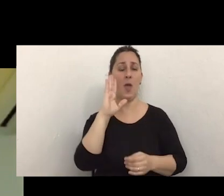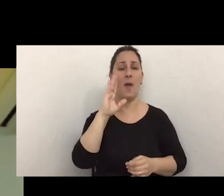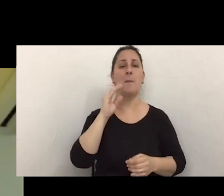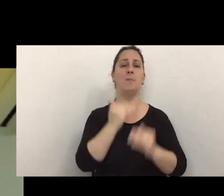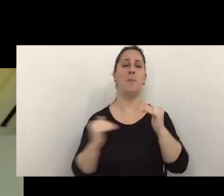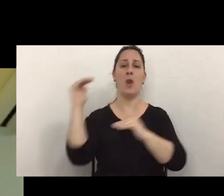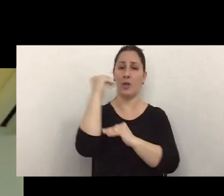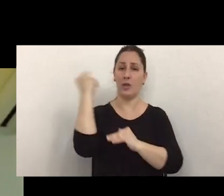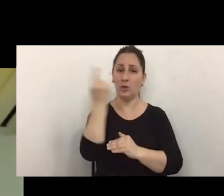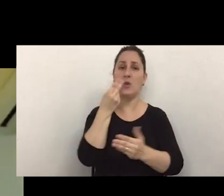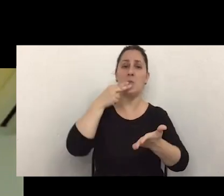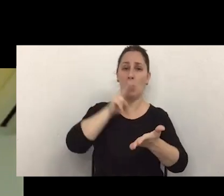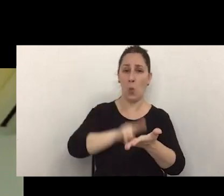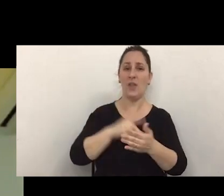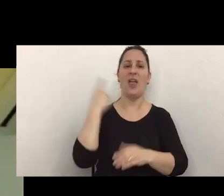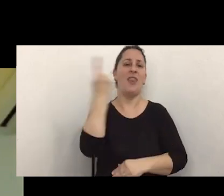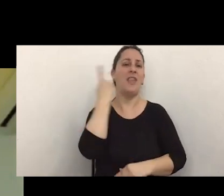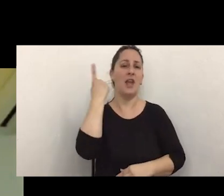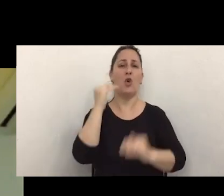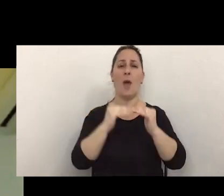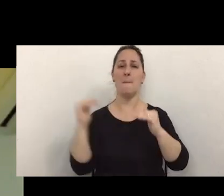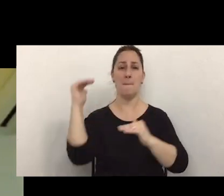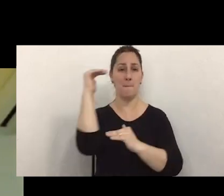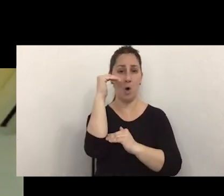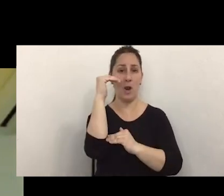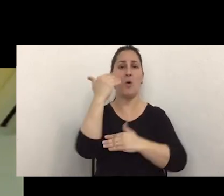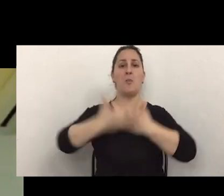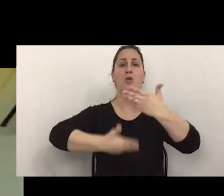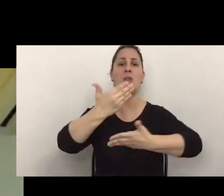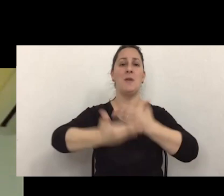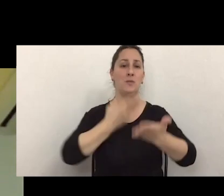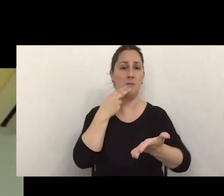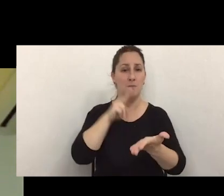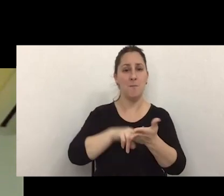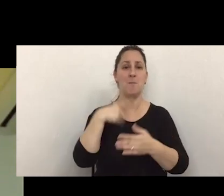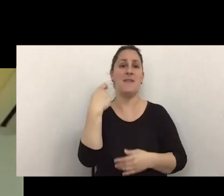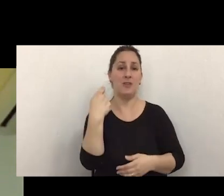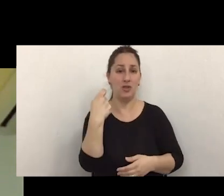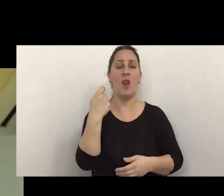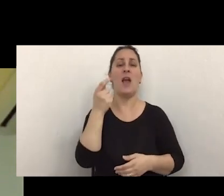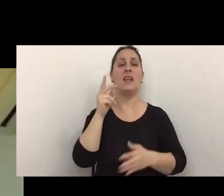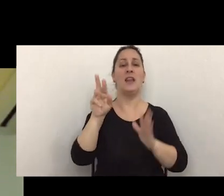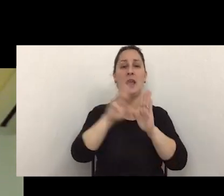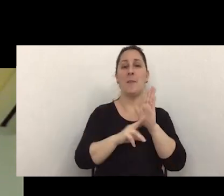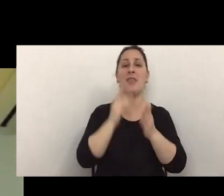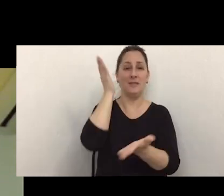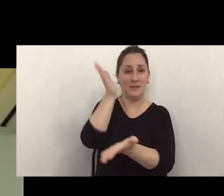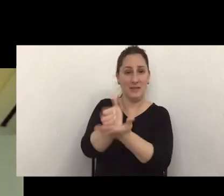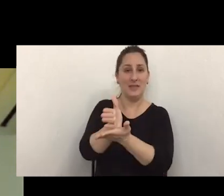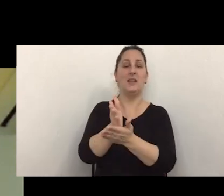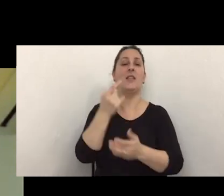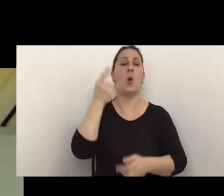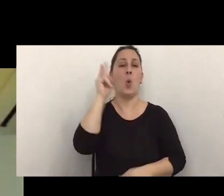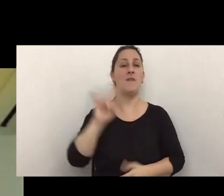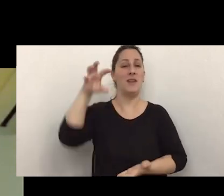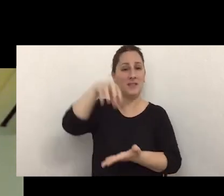en impuestos también de la UB, directora del posgrado en procedimiento tributario, previsional y régimen penal tributario de la Universidad